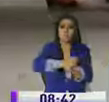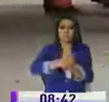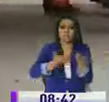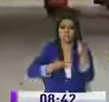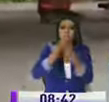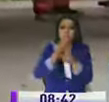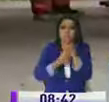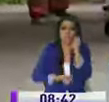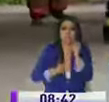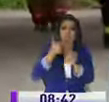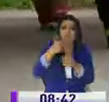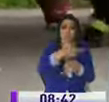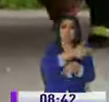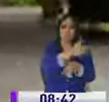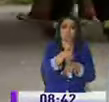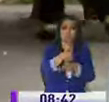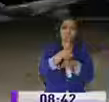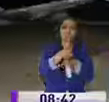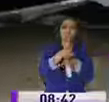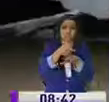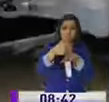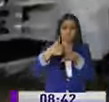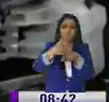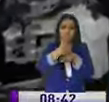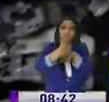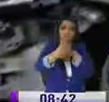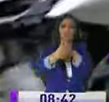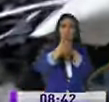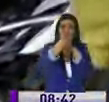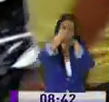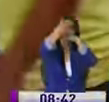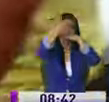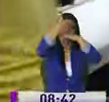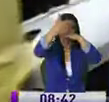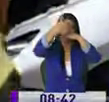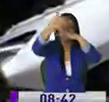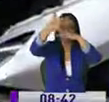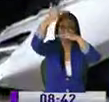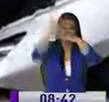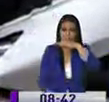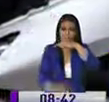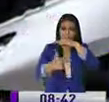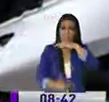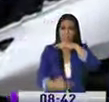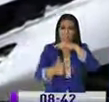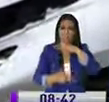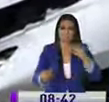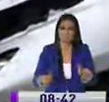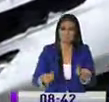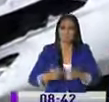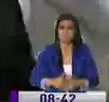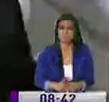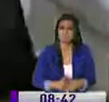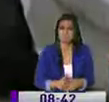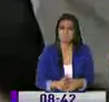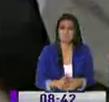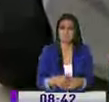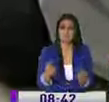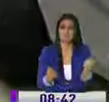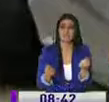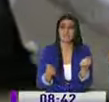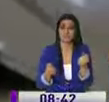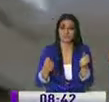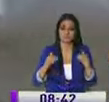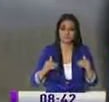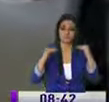hizo que el automotor cayera bruscamente desde la parte superior dado que un vehículo que se disponía a parquear se en la